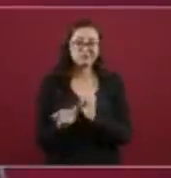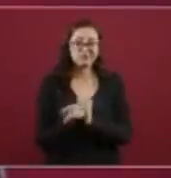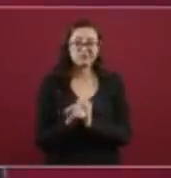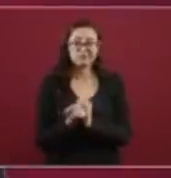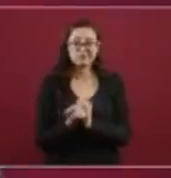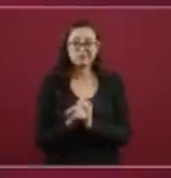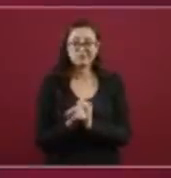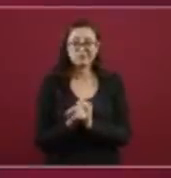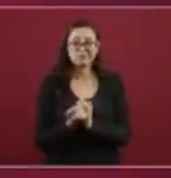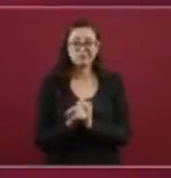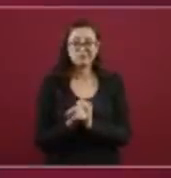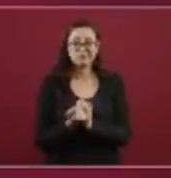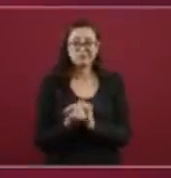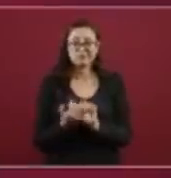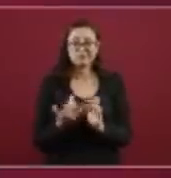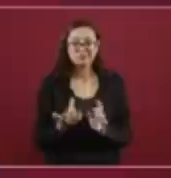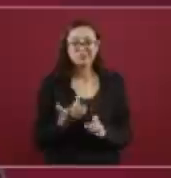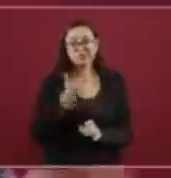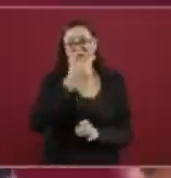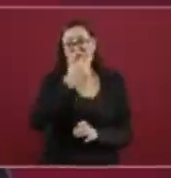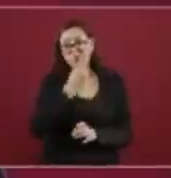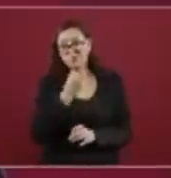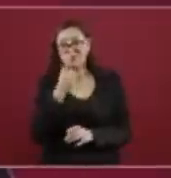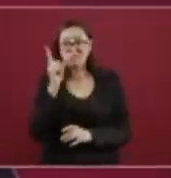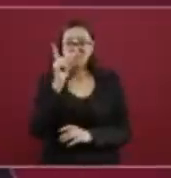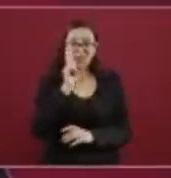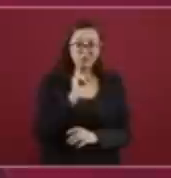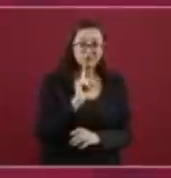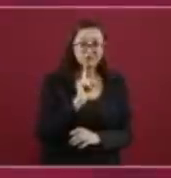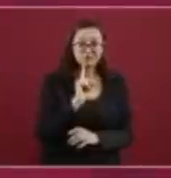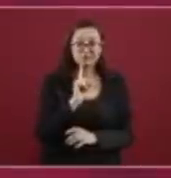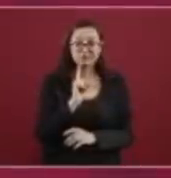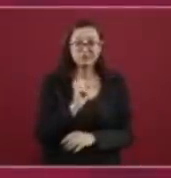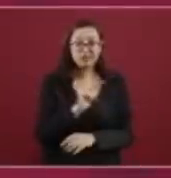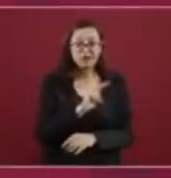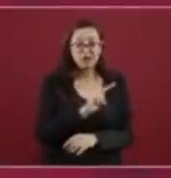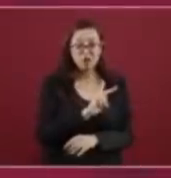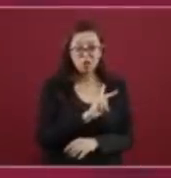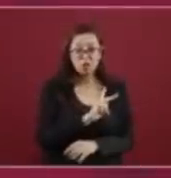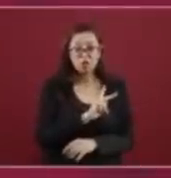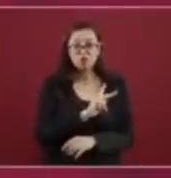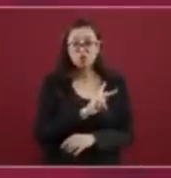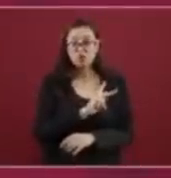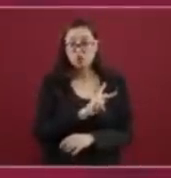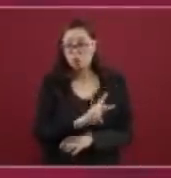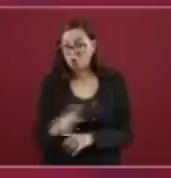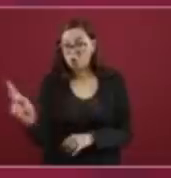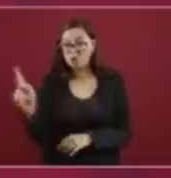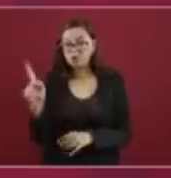no todas ni todos los que estaban manejando este programa